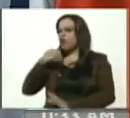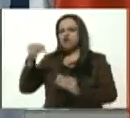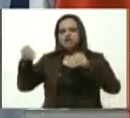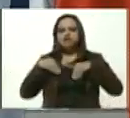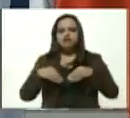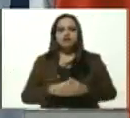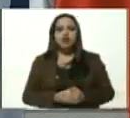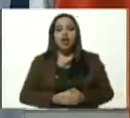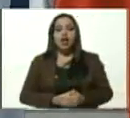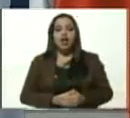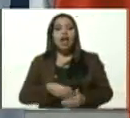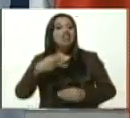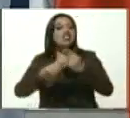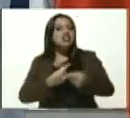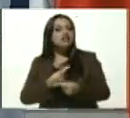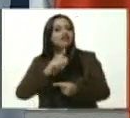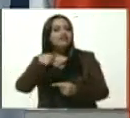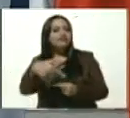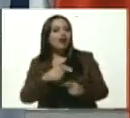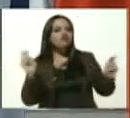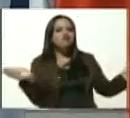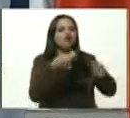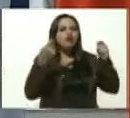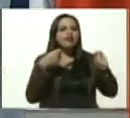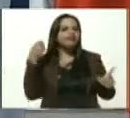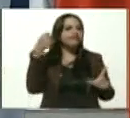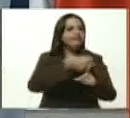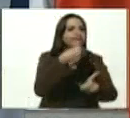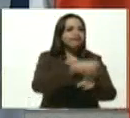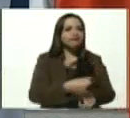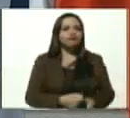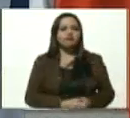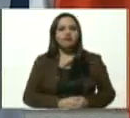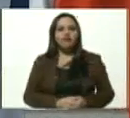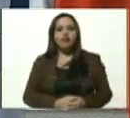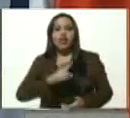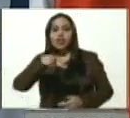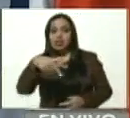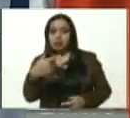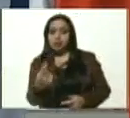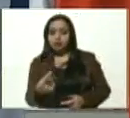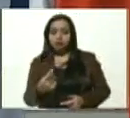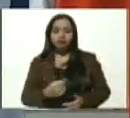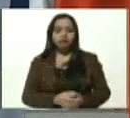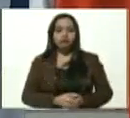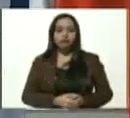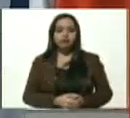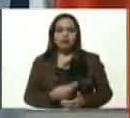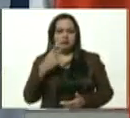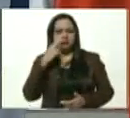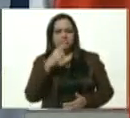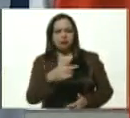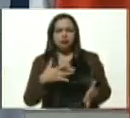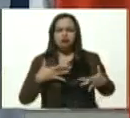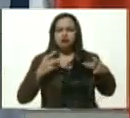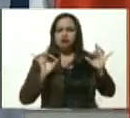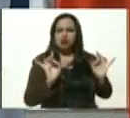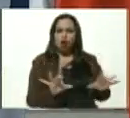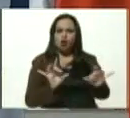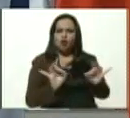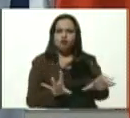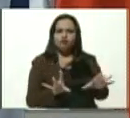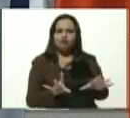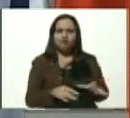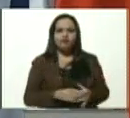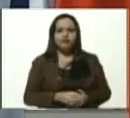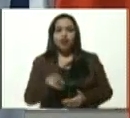generando violencia. Posteriormente vimos con sumo dolor